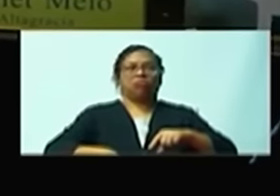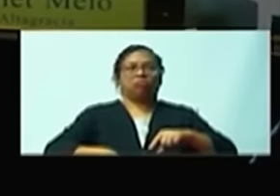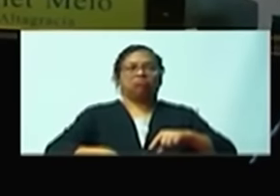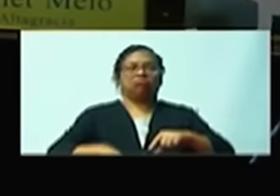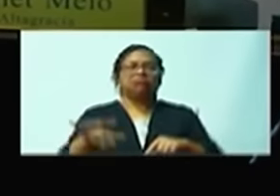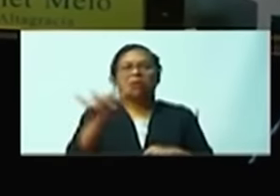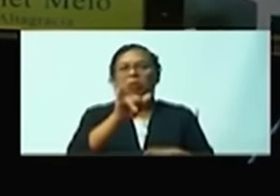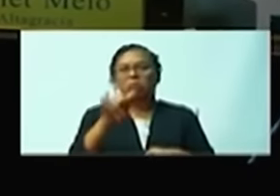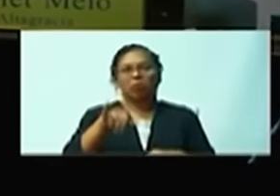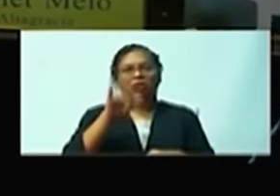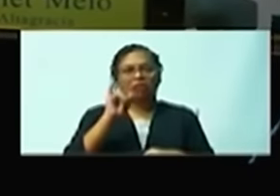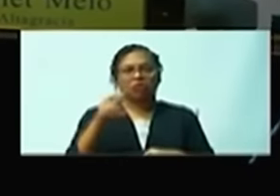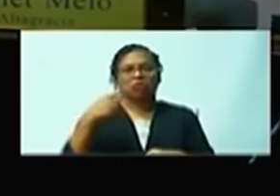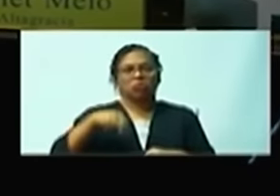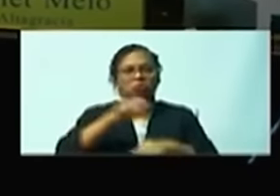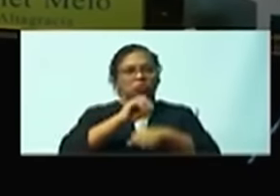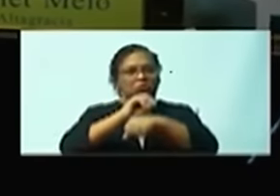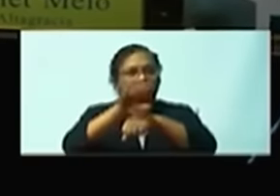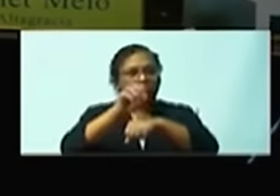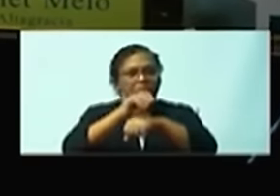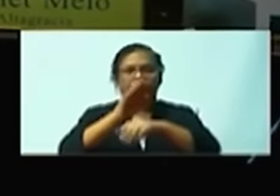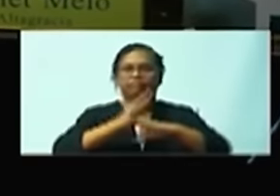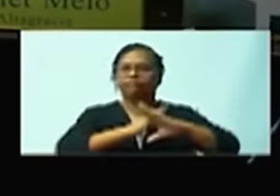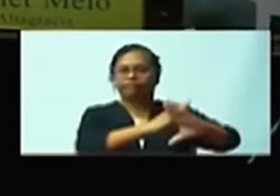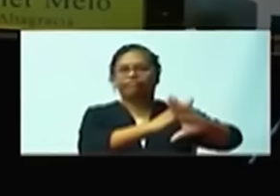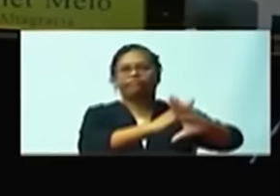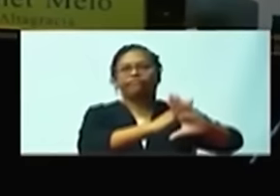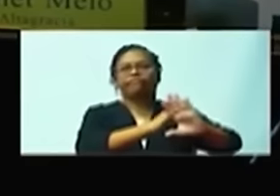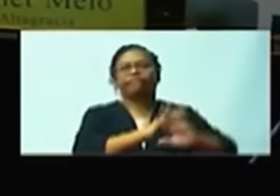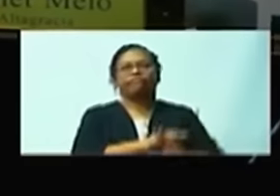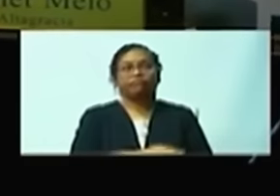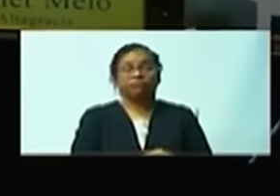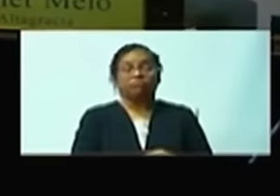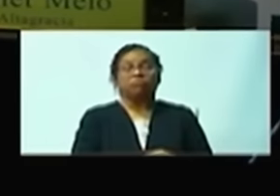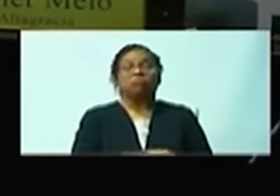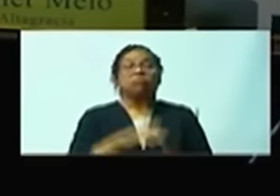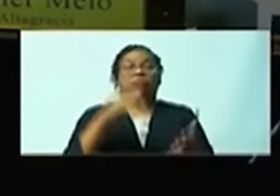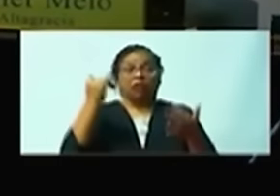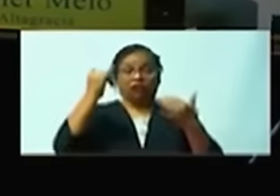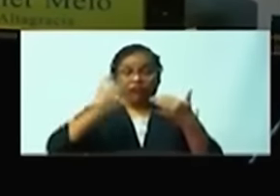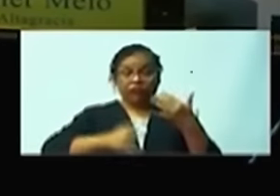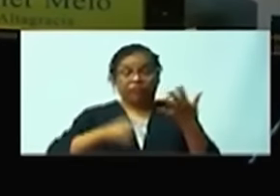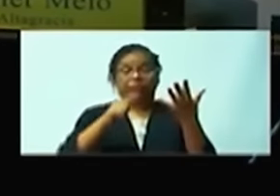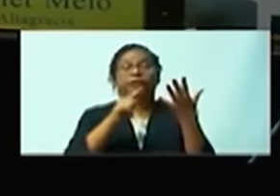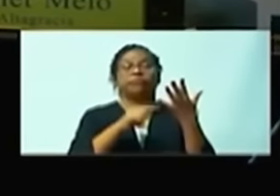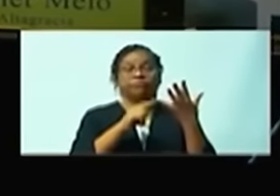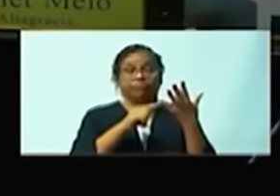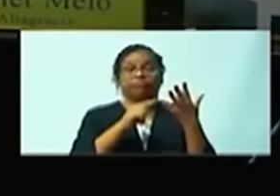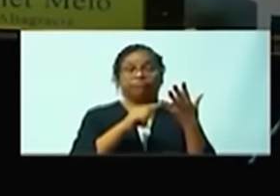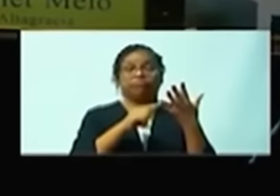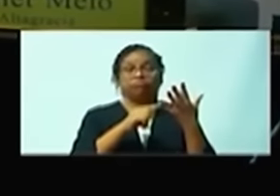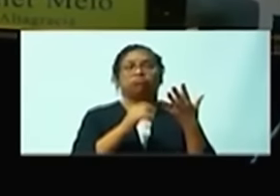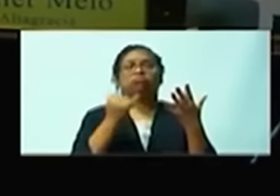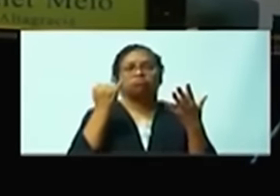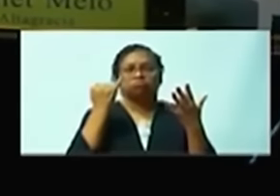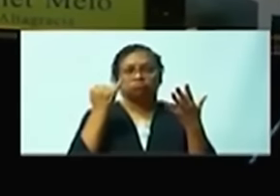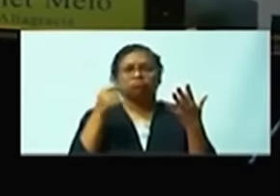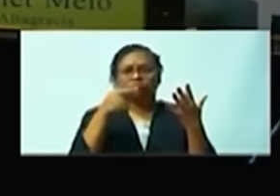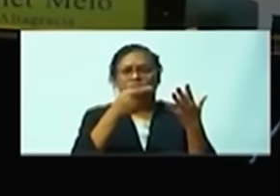el proyecto. Finalmente, la última recomendación que sí fue tomada en cuenta, la quinta, es que